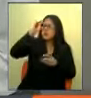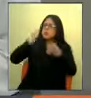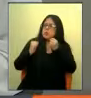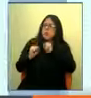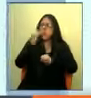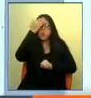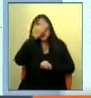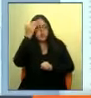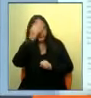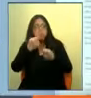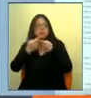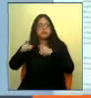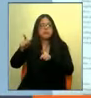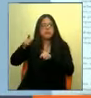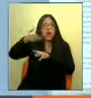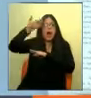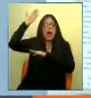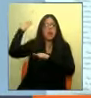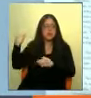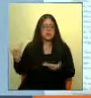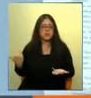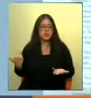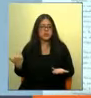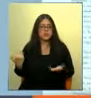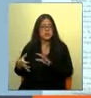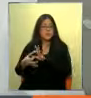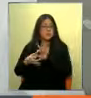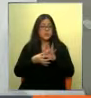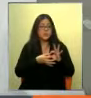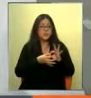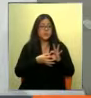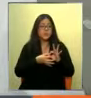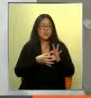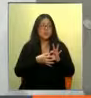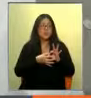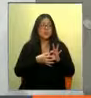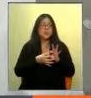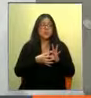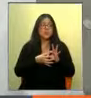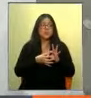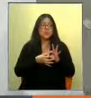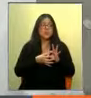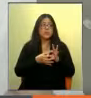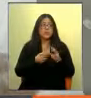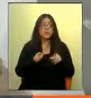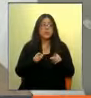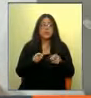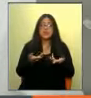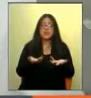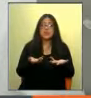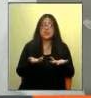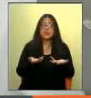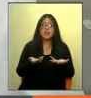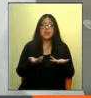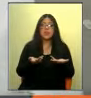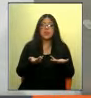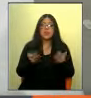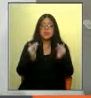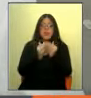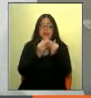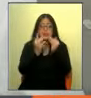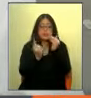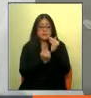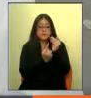con las consultas antes de la pandemia. ¿Las causas? El aumento de la tensión dentro de nuestro hogar,